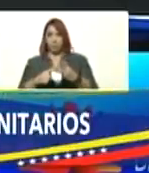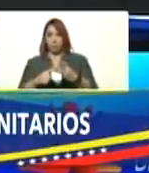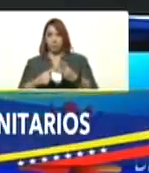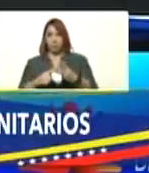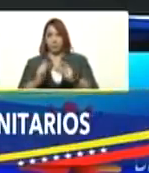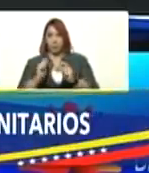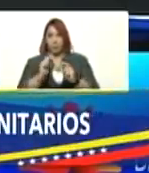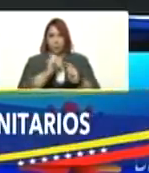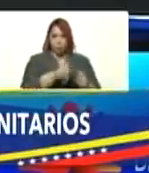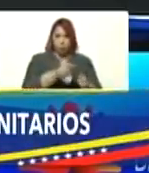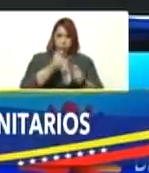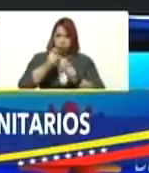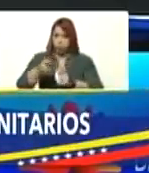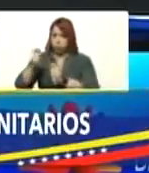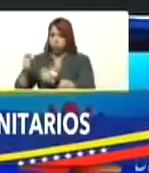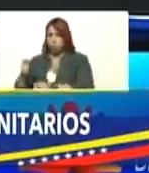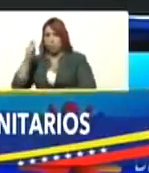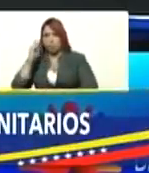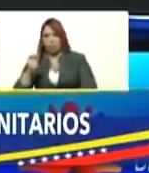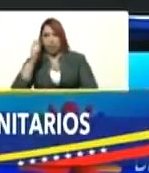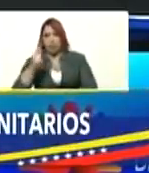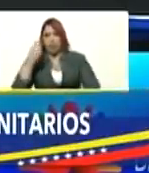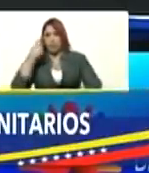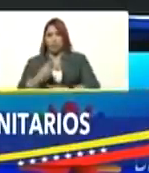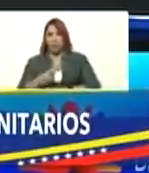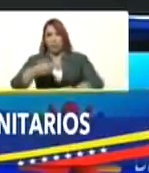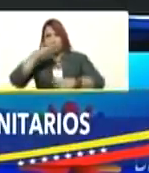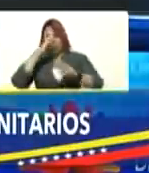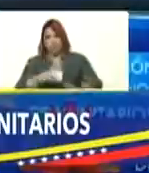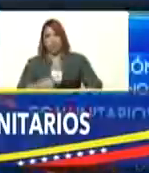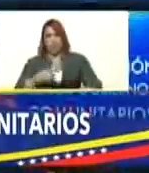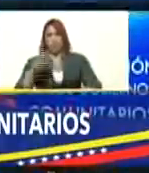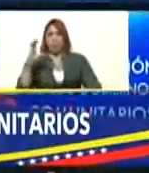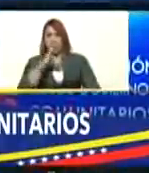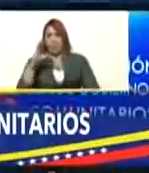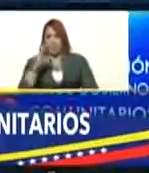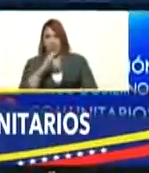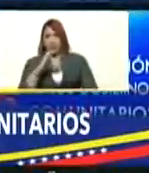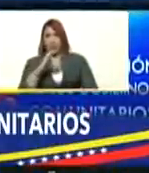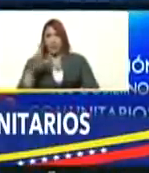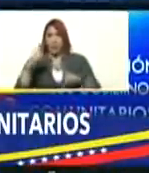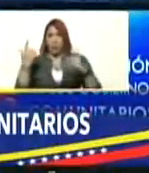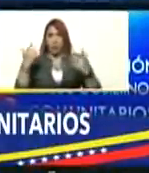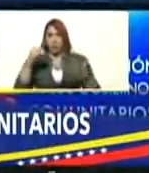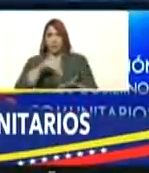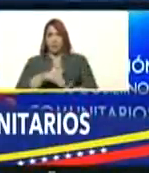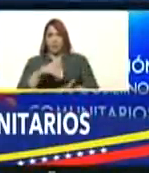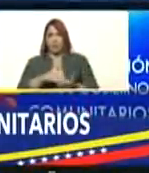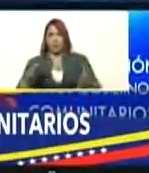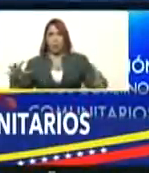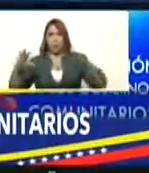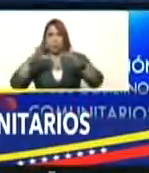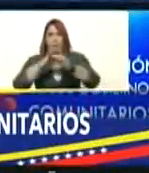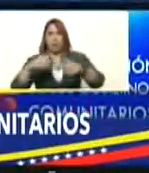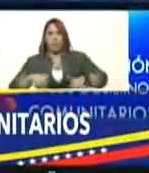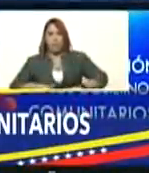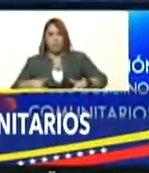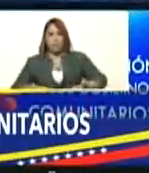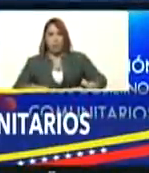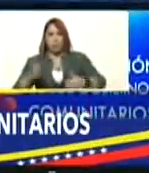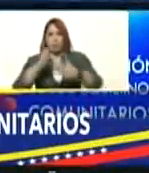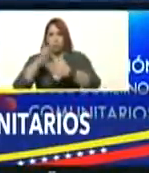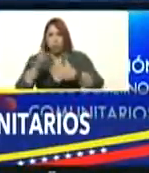se cumpla. Que Caracas, La Guaira y Miranda unan sus esfuerzos, compartan